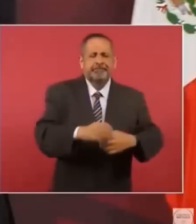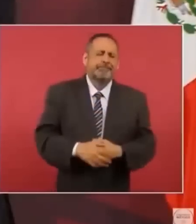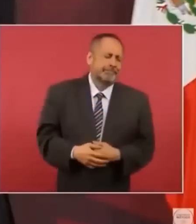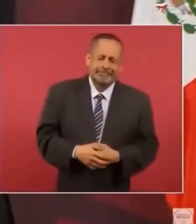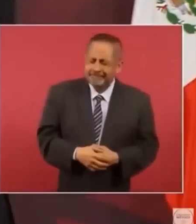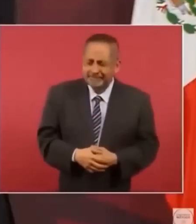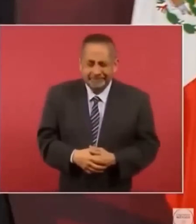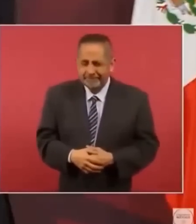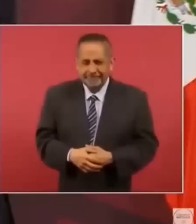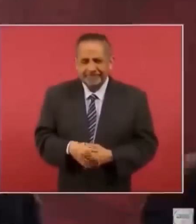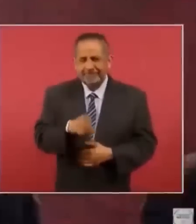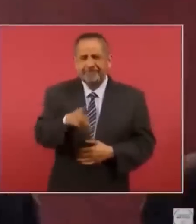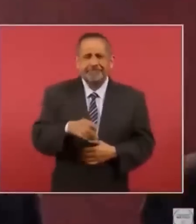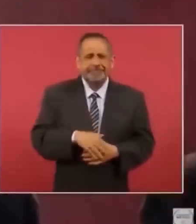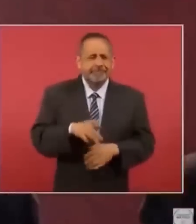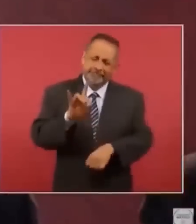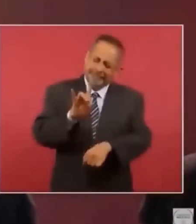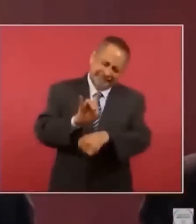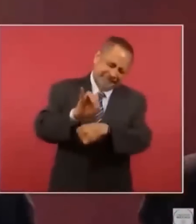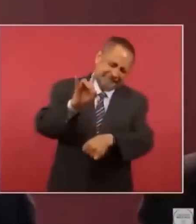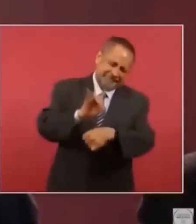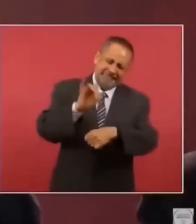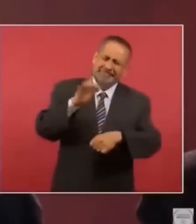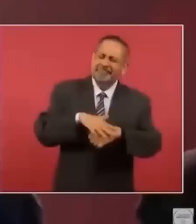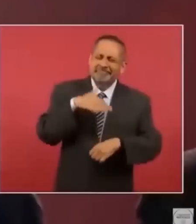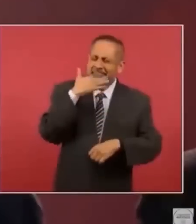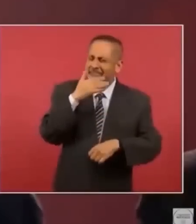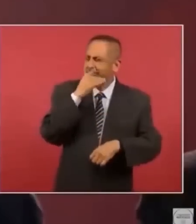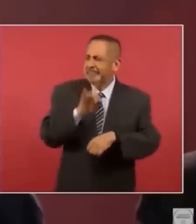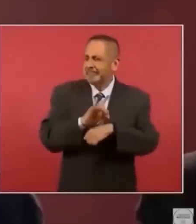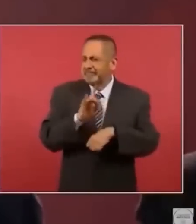Eso es pura simulación,